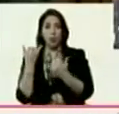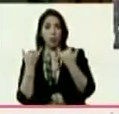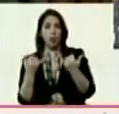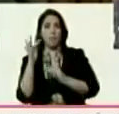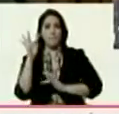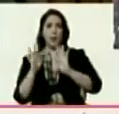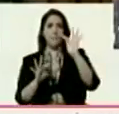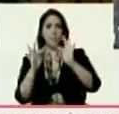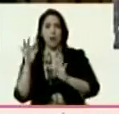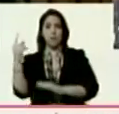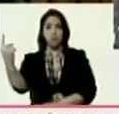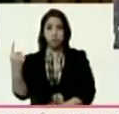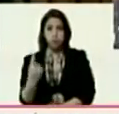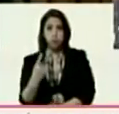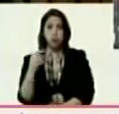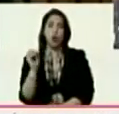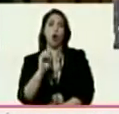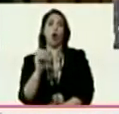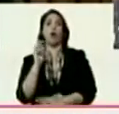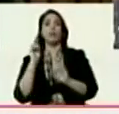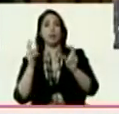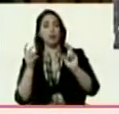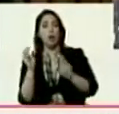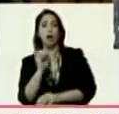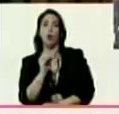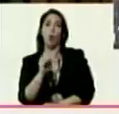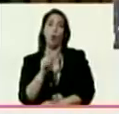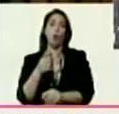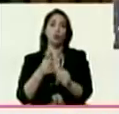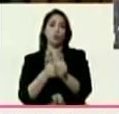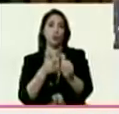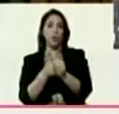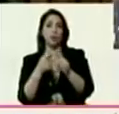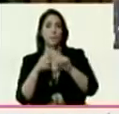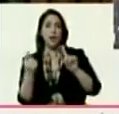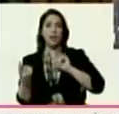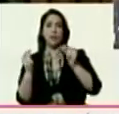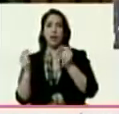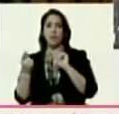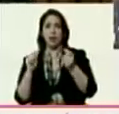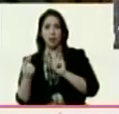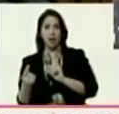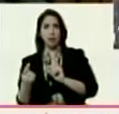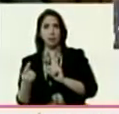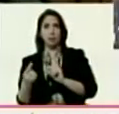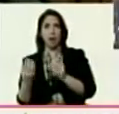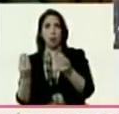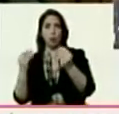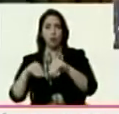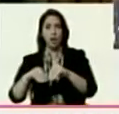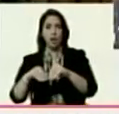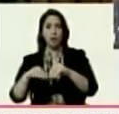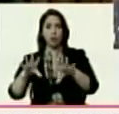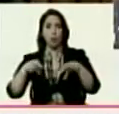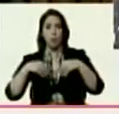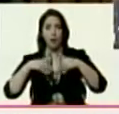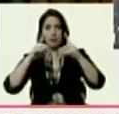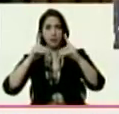sus miembros, titulares o suplentes incorporados, para deliberar, consensuar y tomar